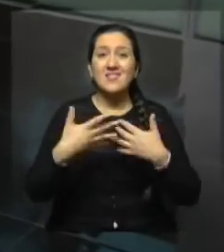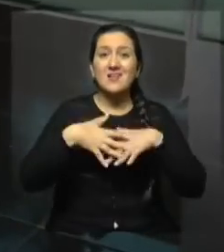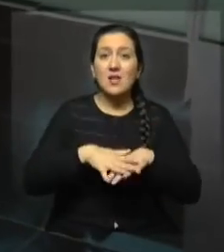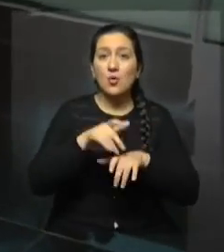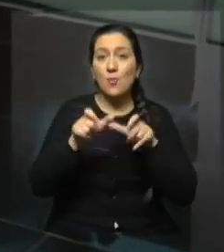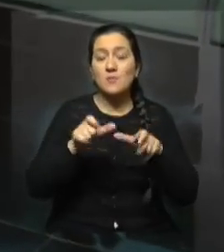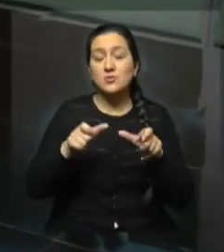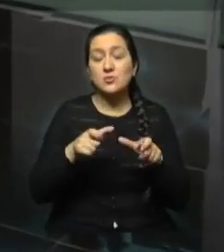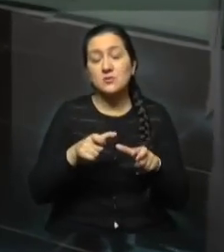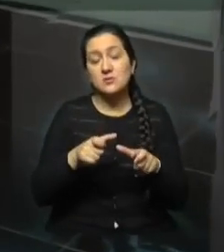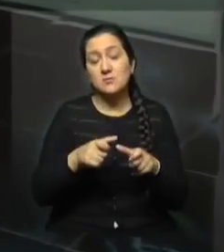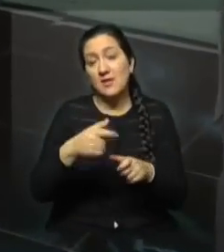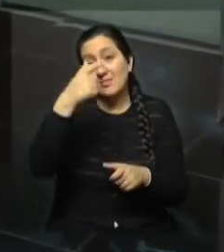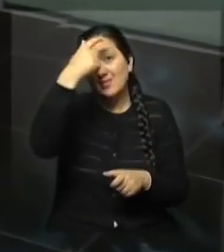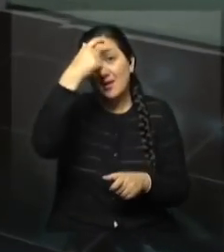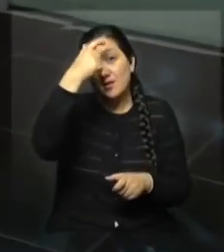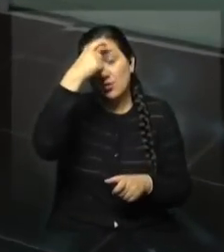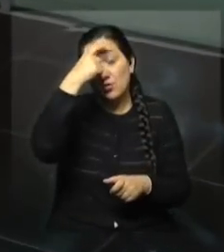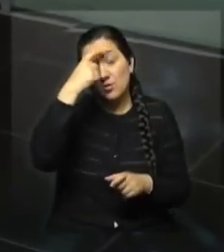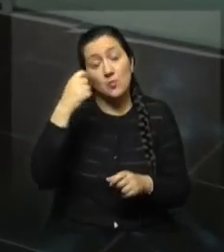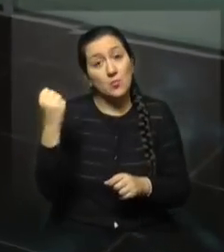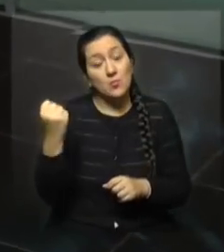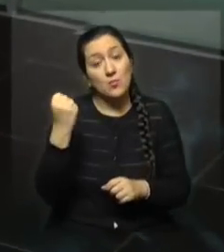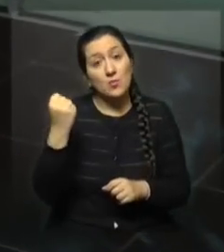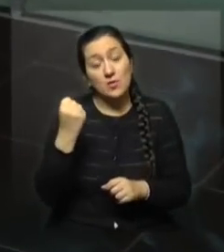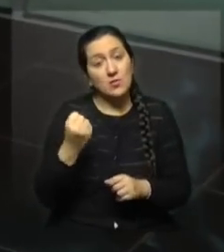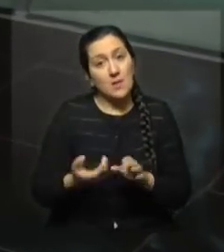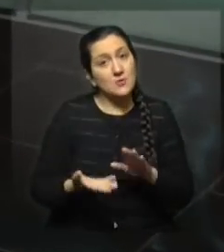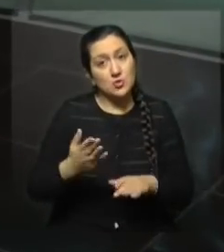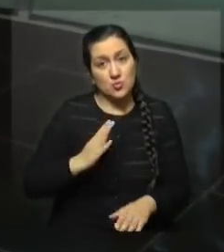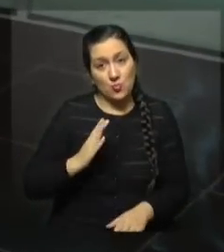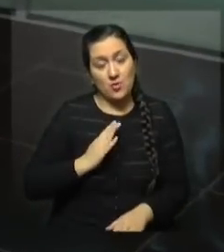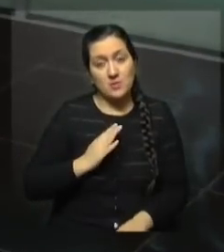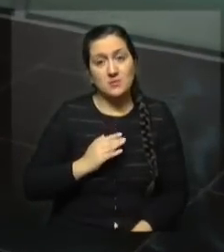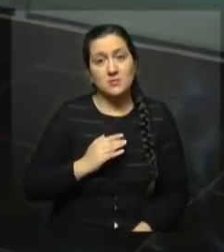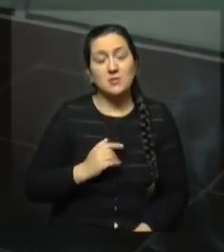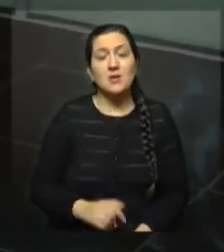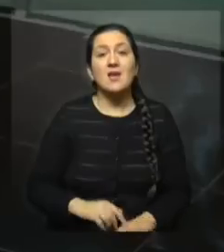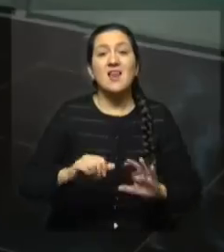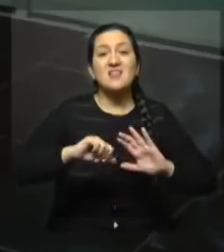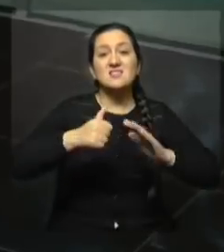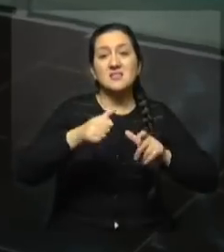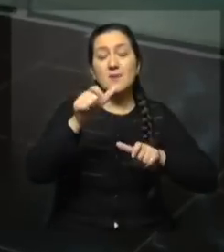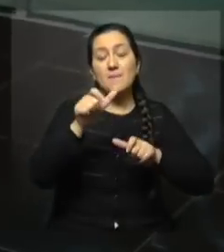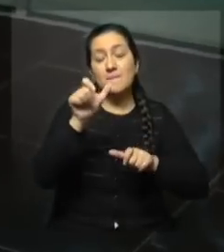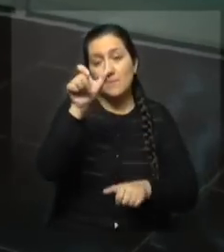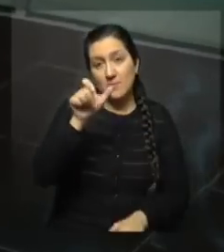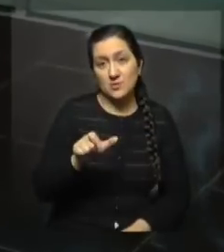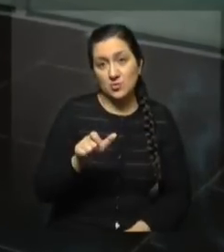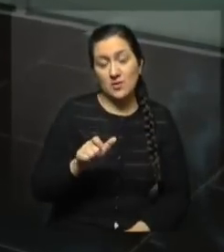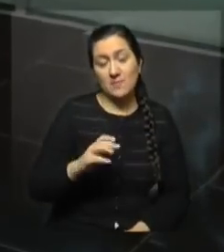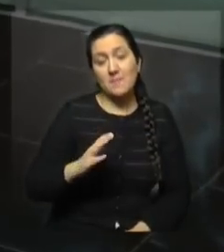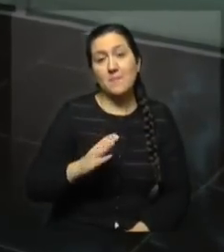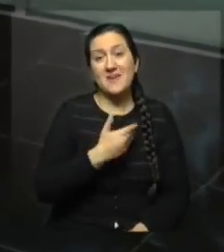con personas de perfil más bien técnico y con una importante presencia de mujeres boluarte es la sexta persona en ocupar la presidencia de Perú